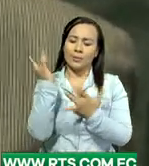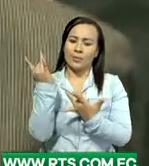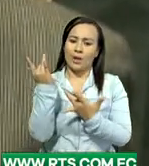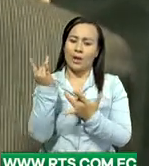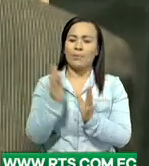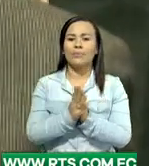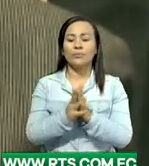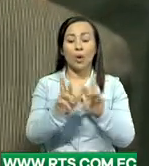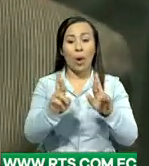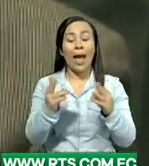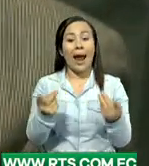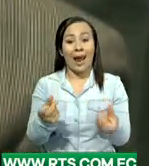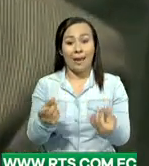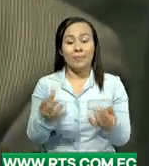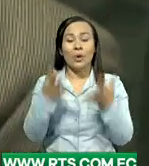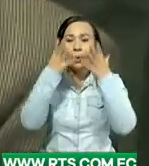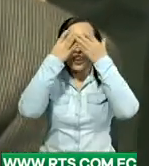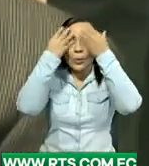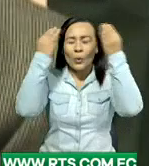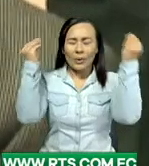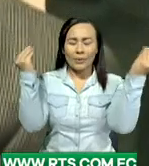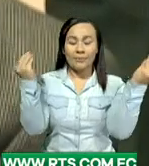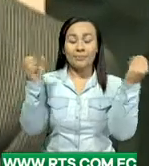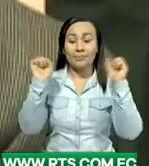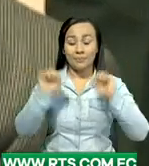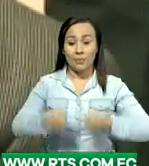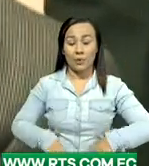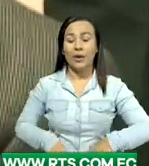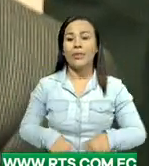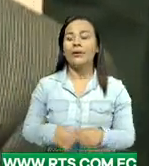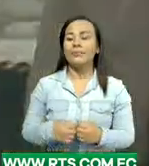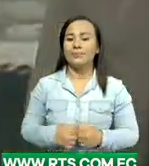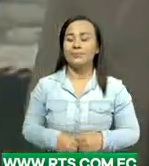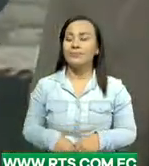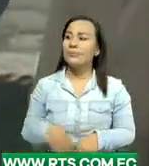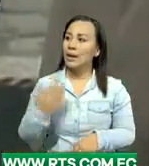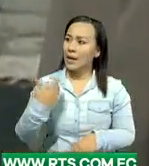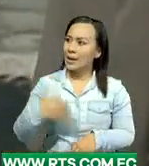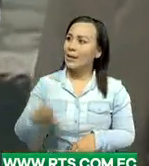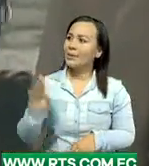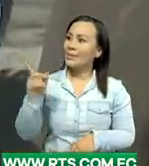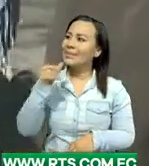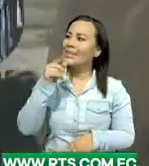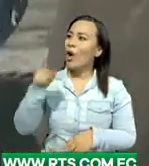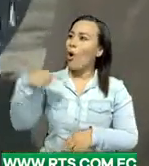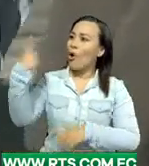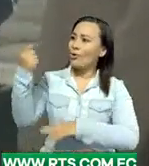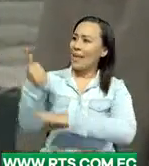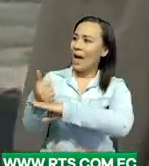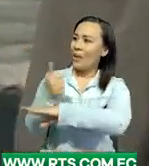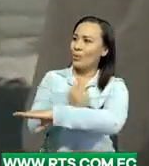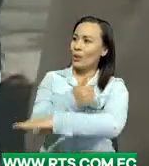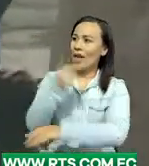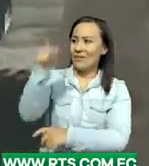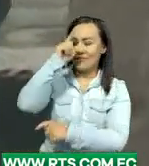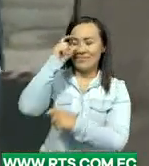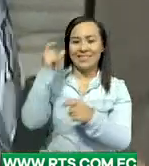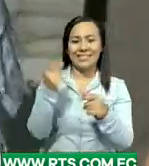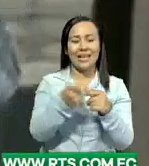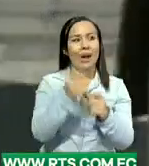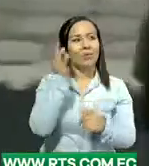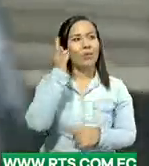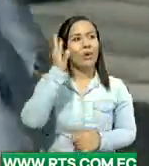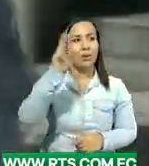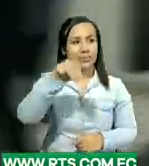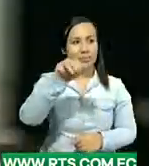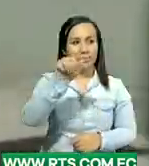y ojalá mientras más rápido lo haga, podría ir mejorando. También llegaron otras autoridades. La fiscal Diana Salazar